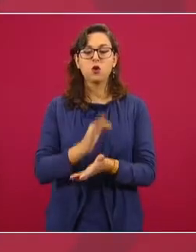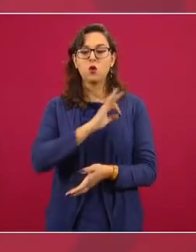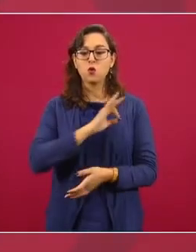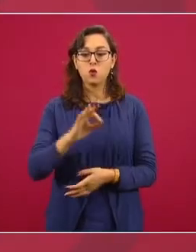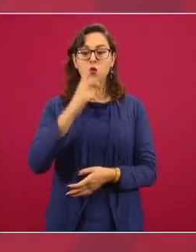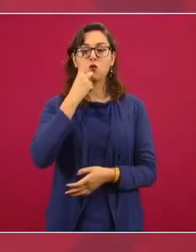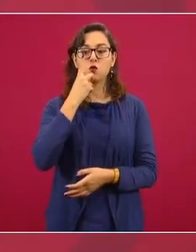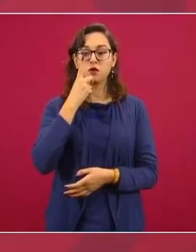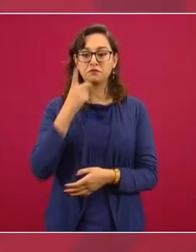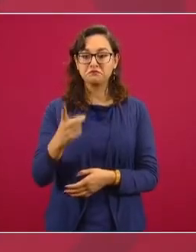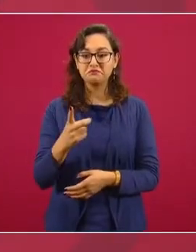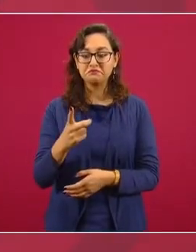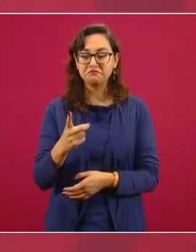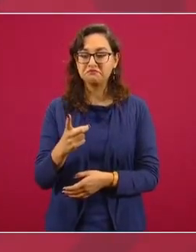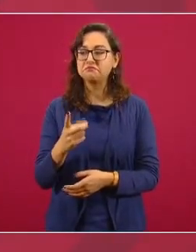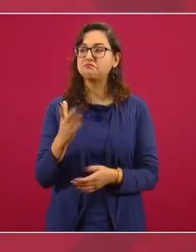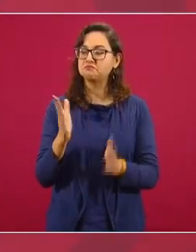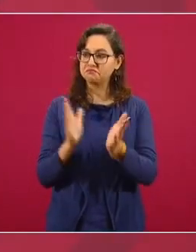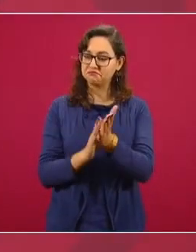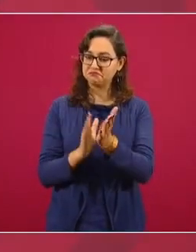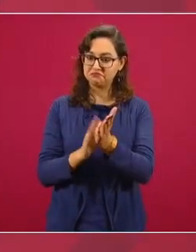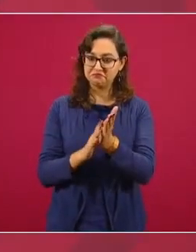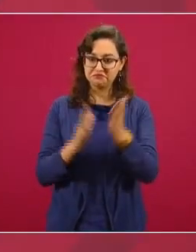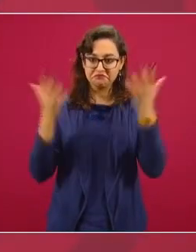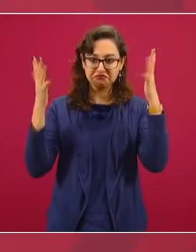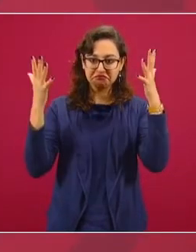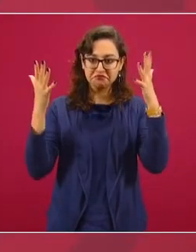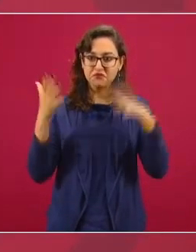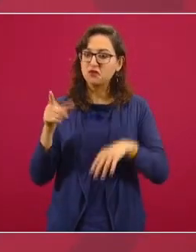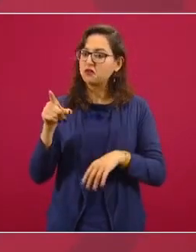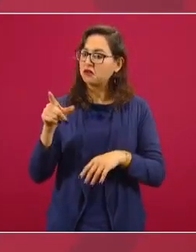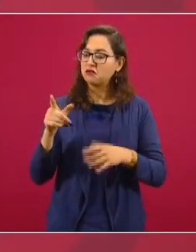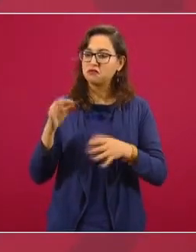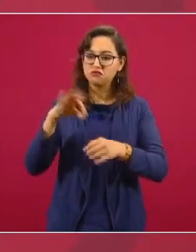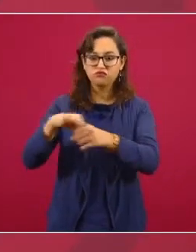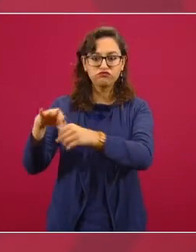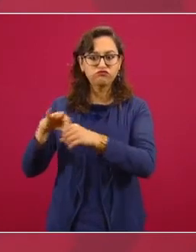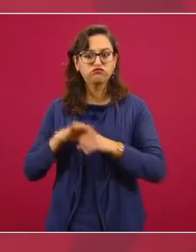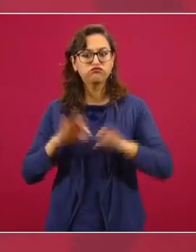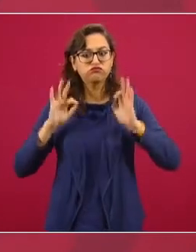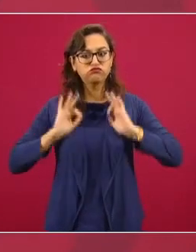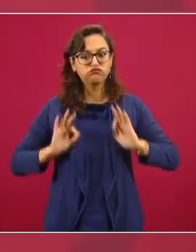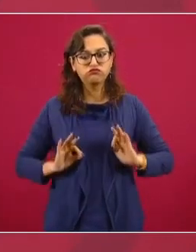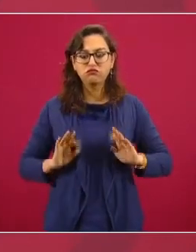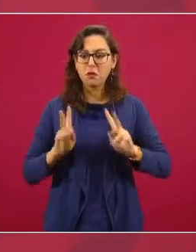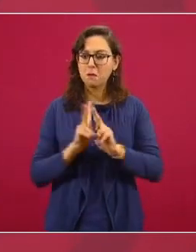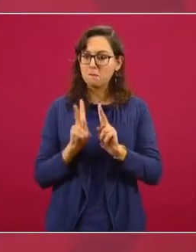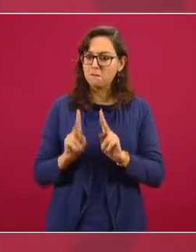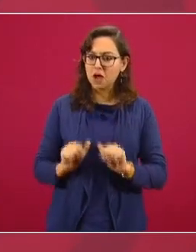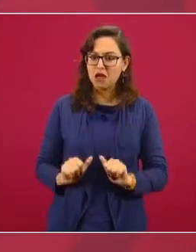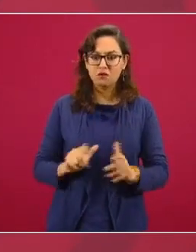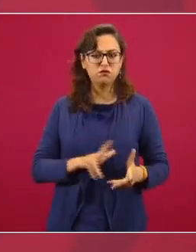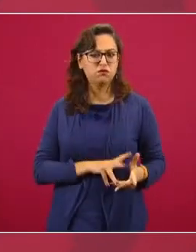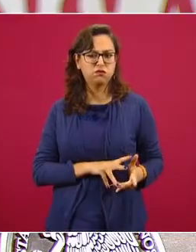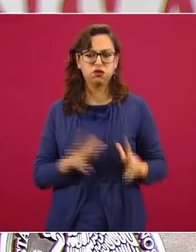hubo violencia, que acudió la gente a votar,